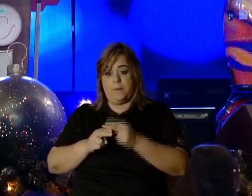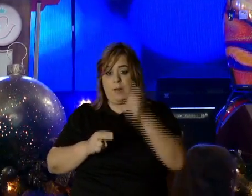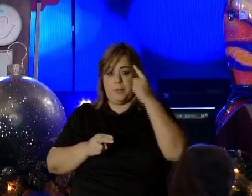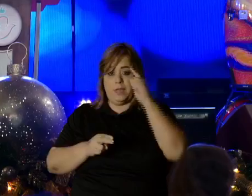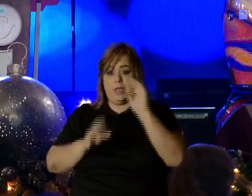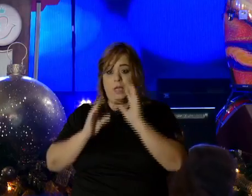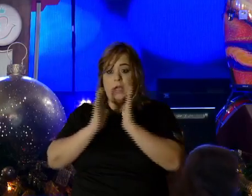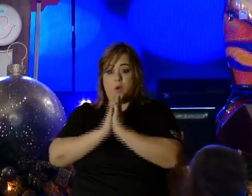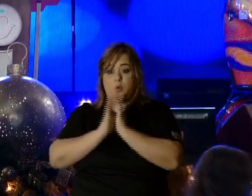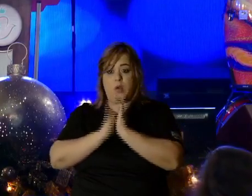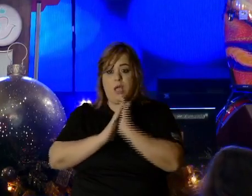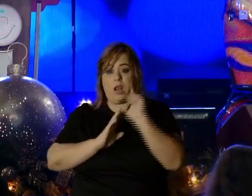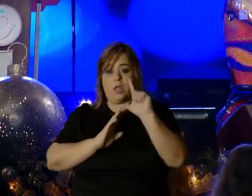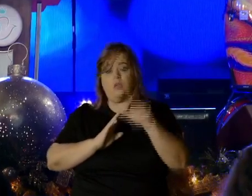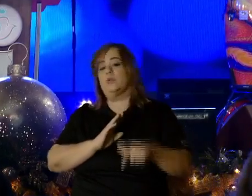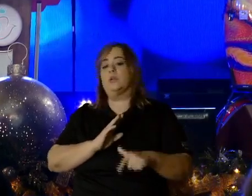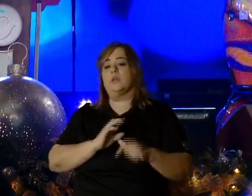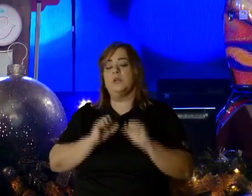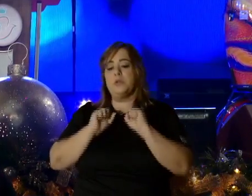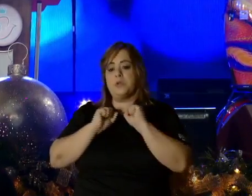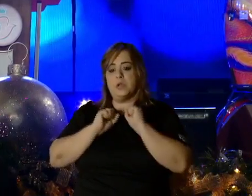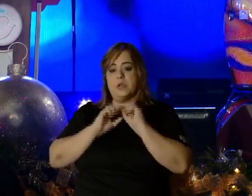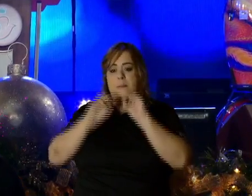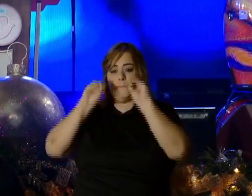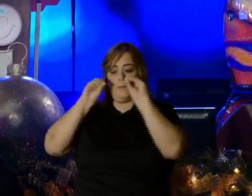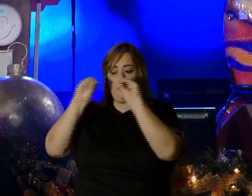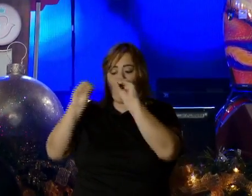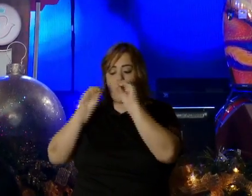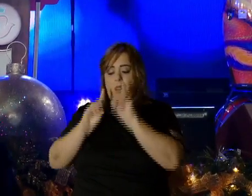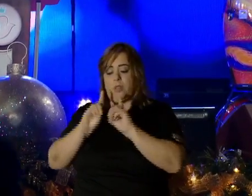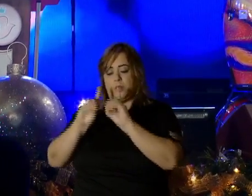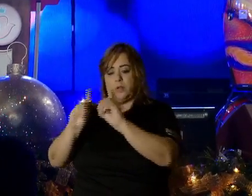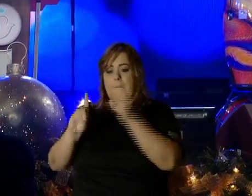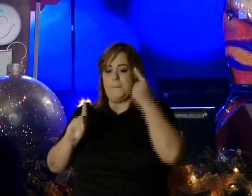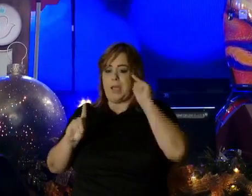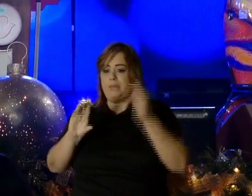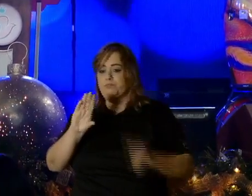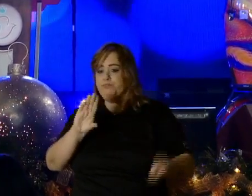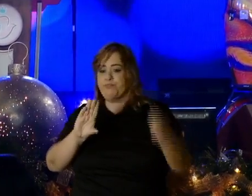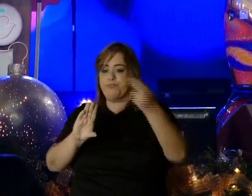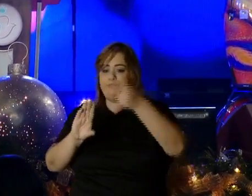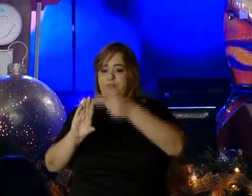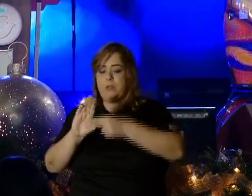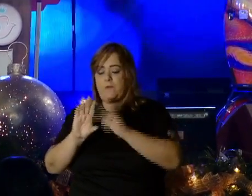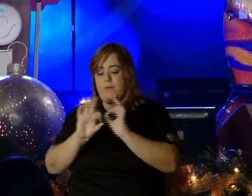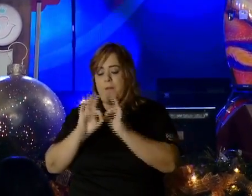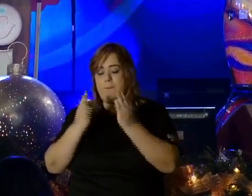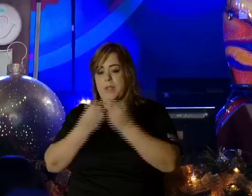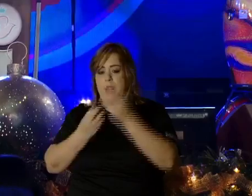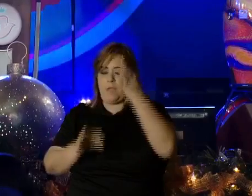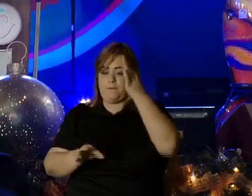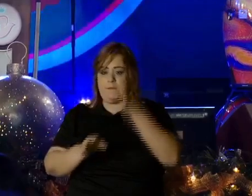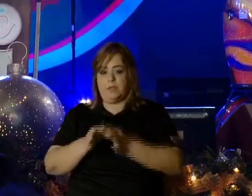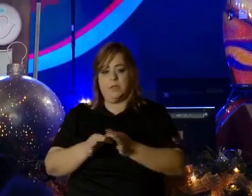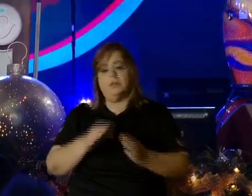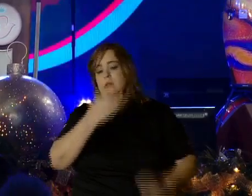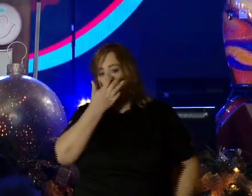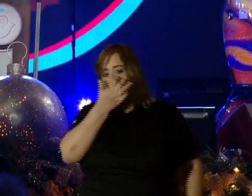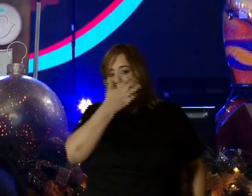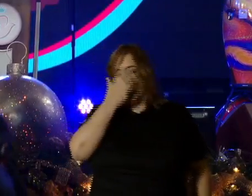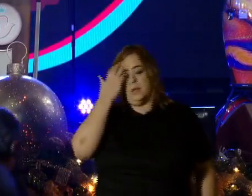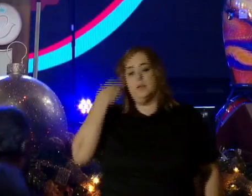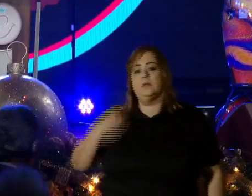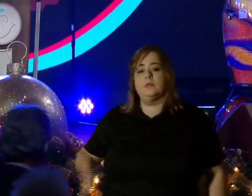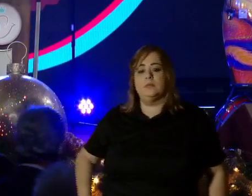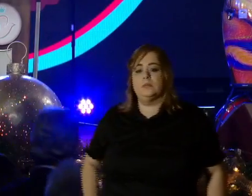y ellos puedan ser discipulados e integrados a esta familia preciosa. Déjala ahí un ratito, que si ella no se